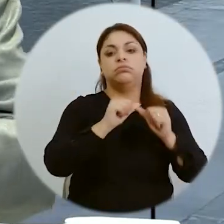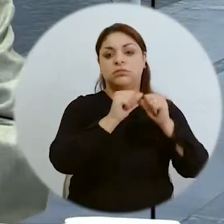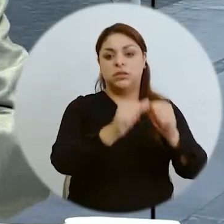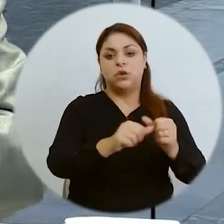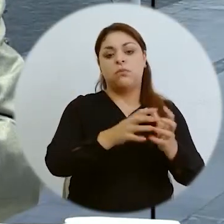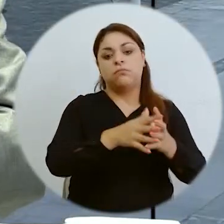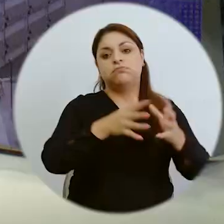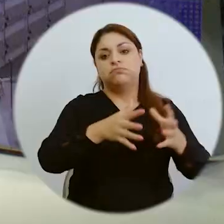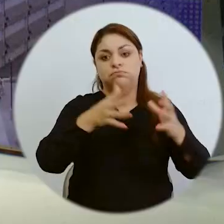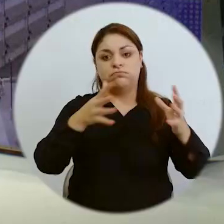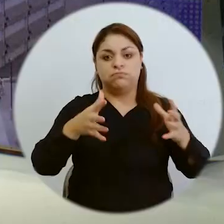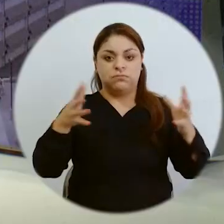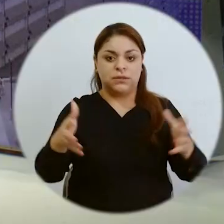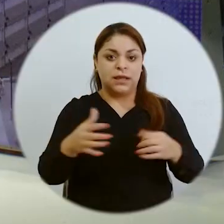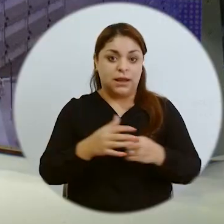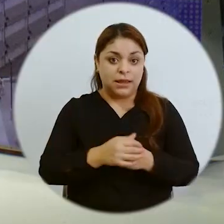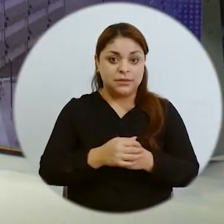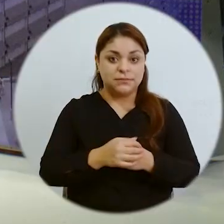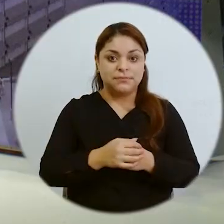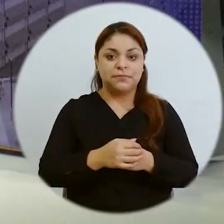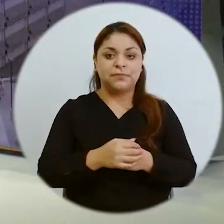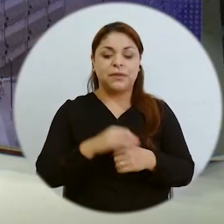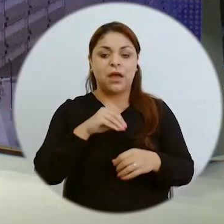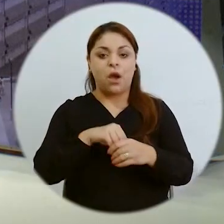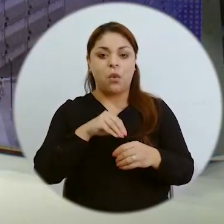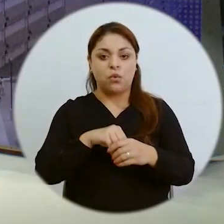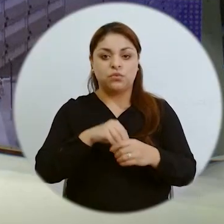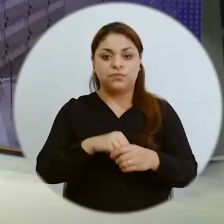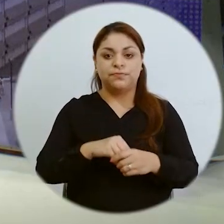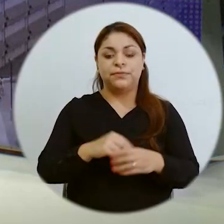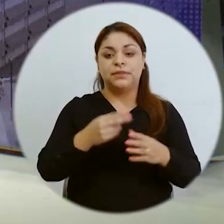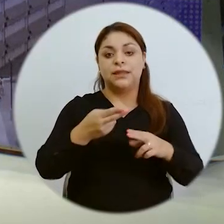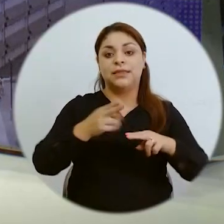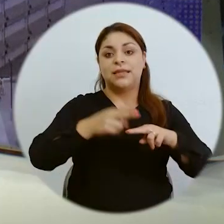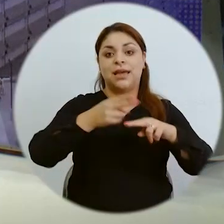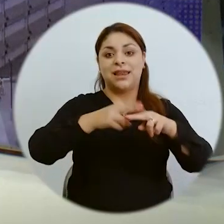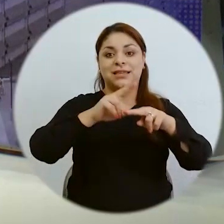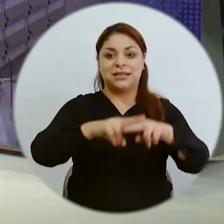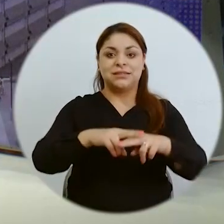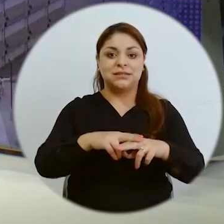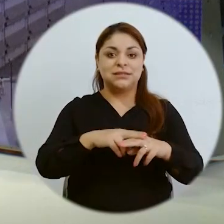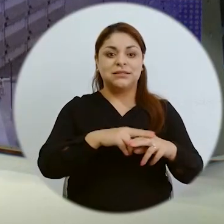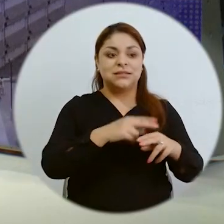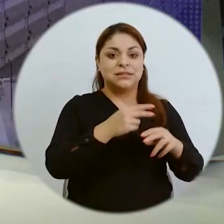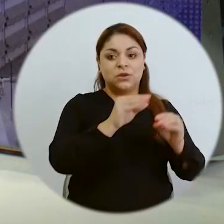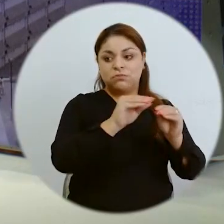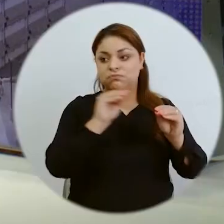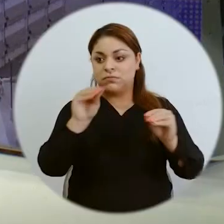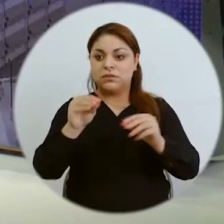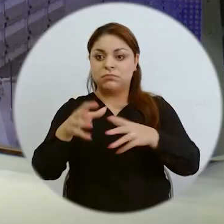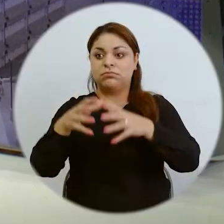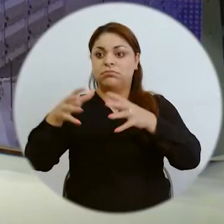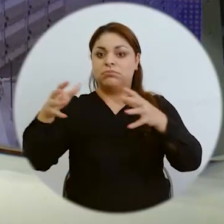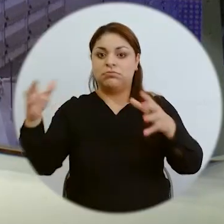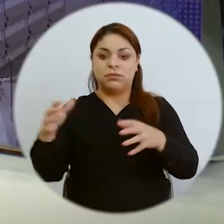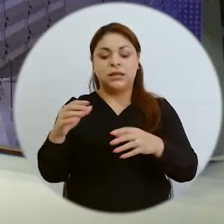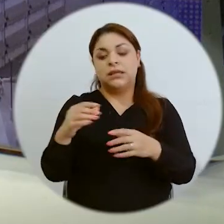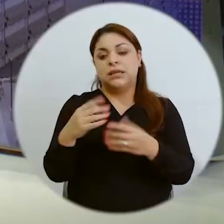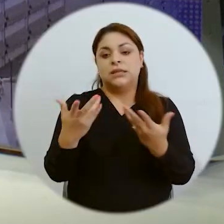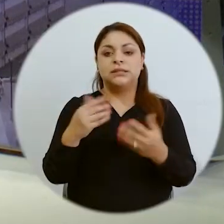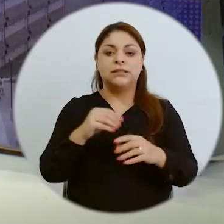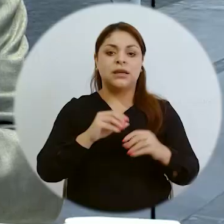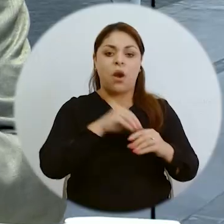ahorro programado y lo puedo tocar hasta tal fecha. Pero ¿cuál es la idea? Cuando llegue esa fecha, no llegar y gastarlo, sino que llegue